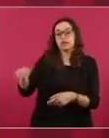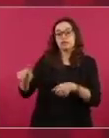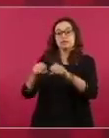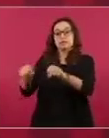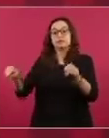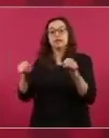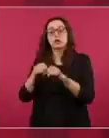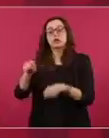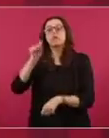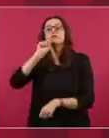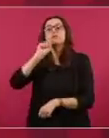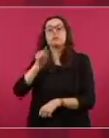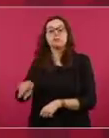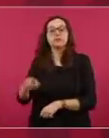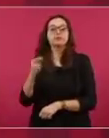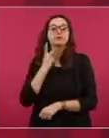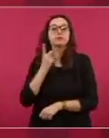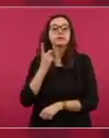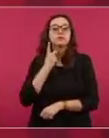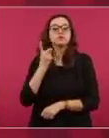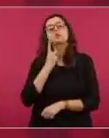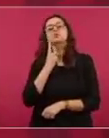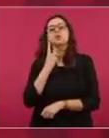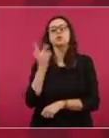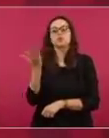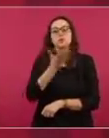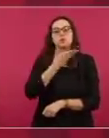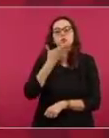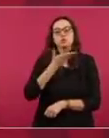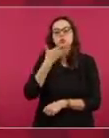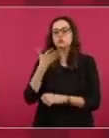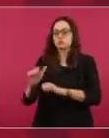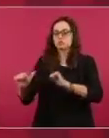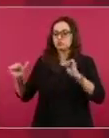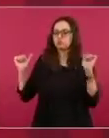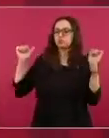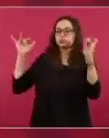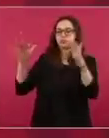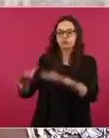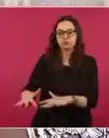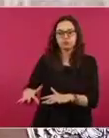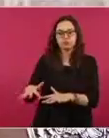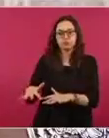todo esto en el siglo XIX,